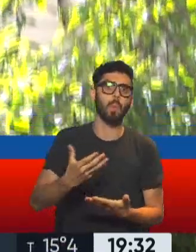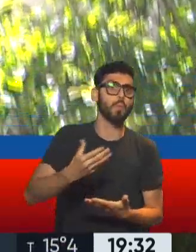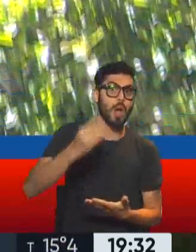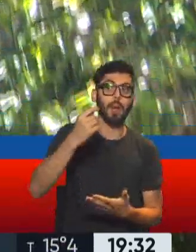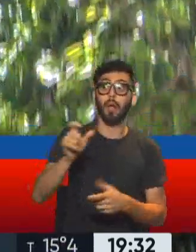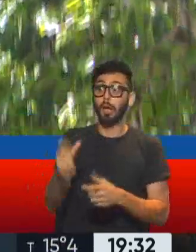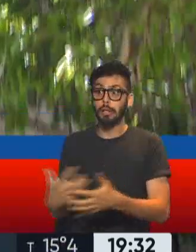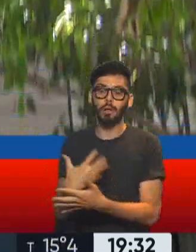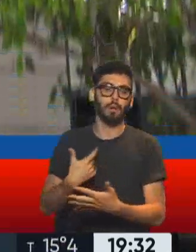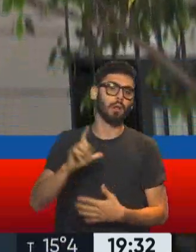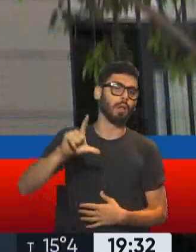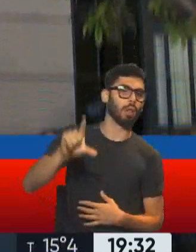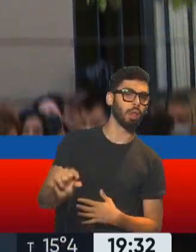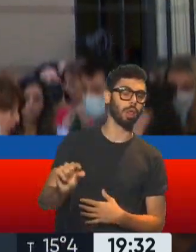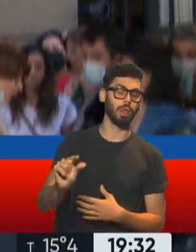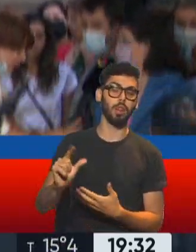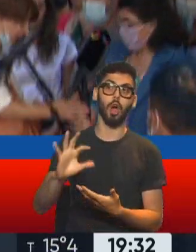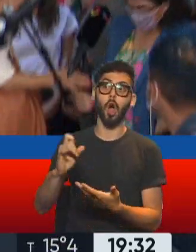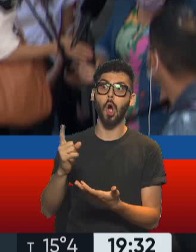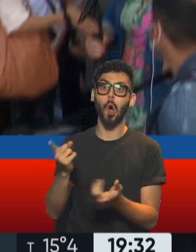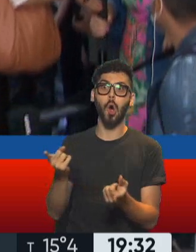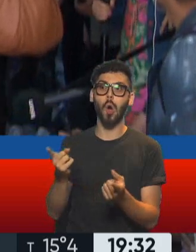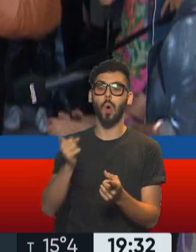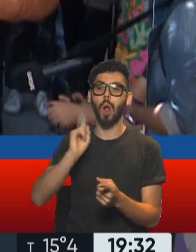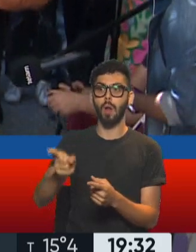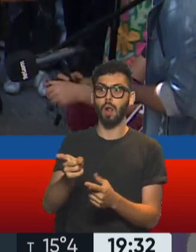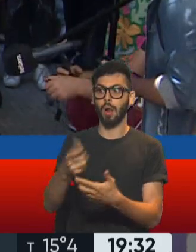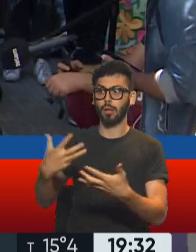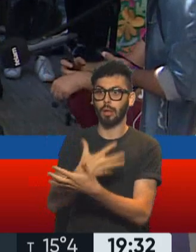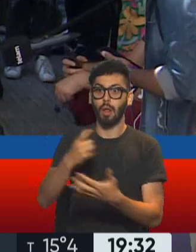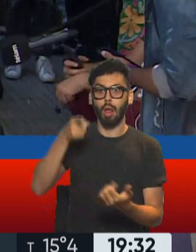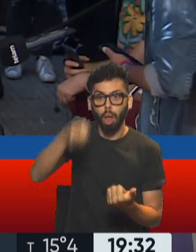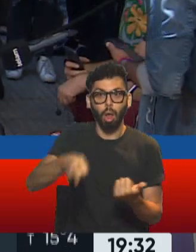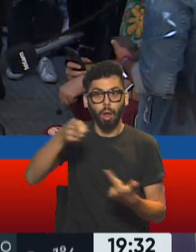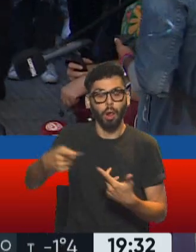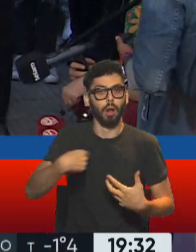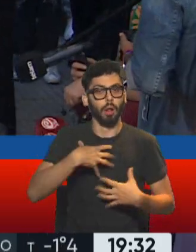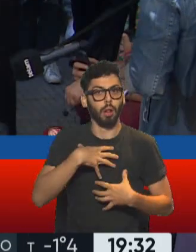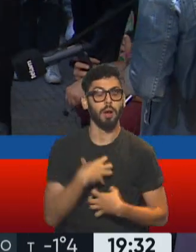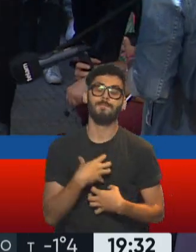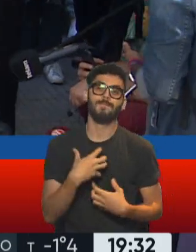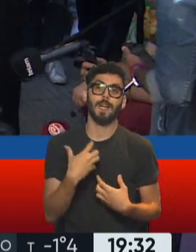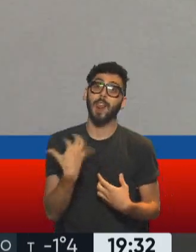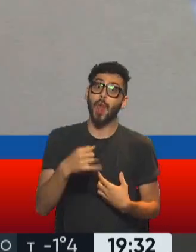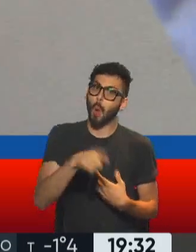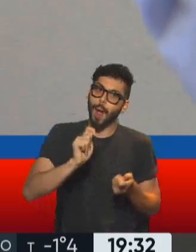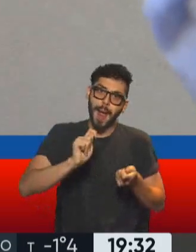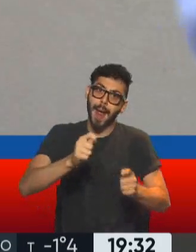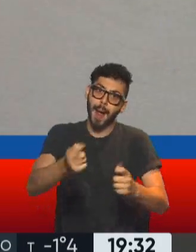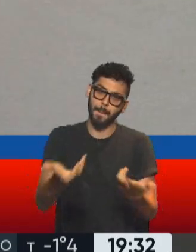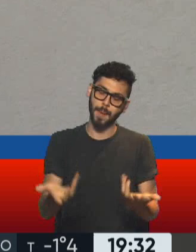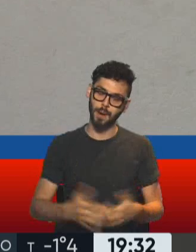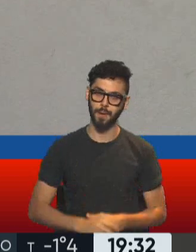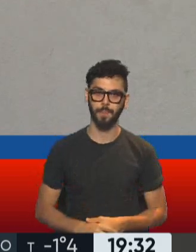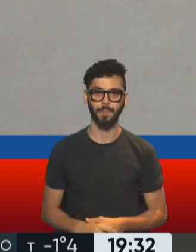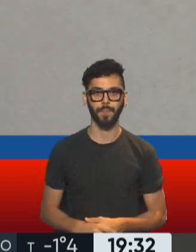las víctimas, estigmatizaciones, revictimizaciones en el camino judicial, que es imperioso que se modifiquen. Que haya